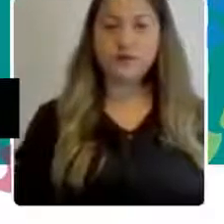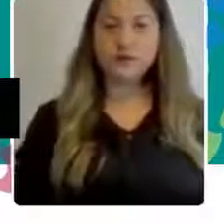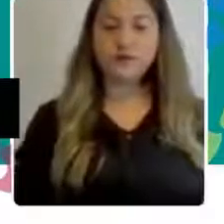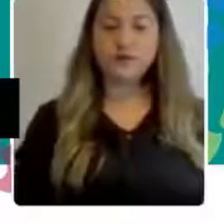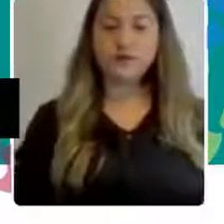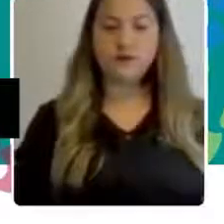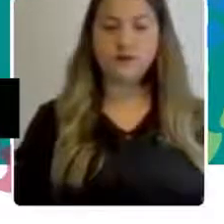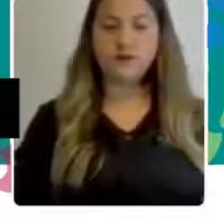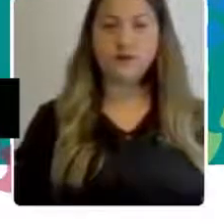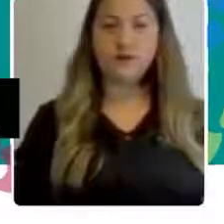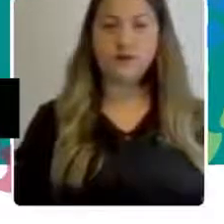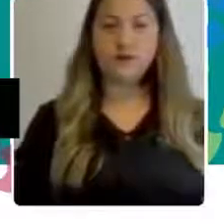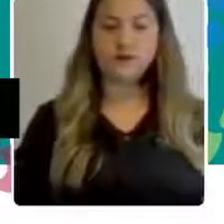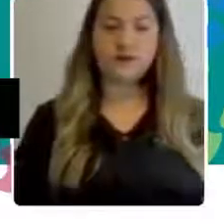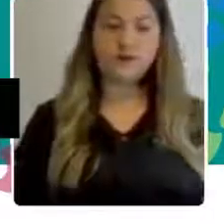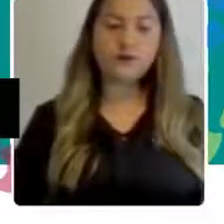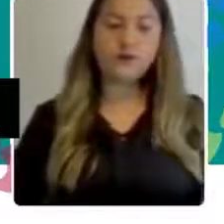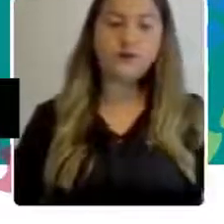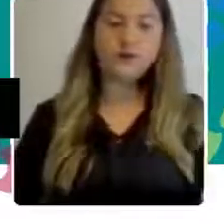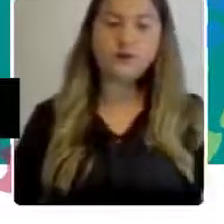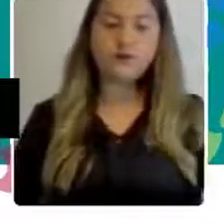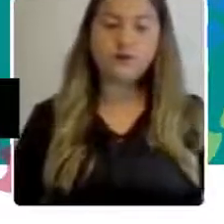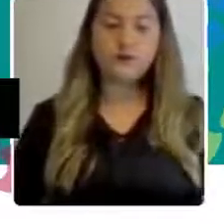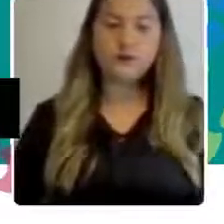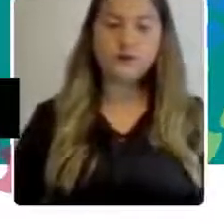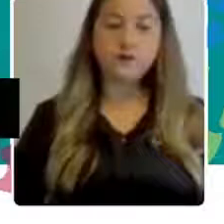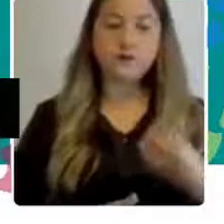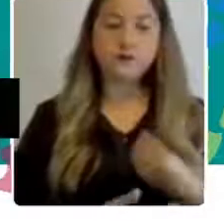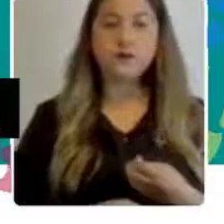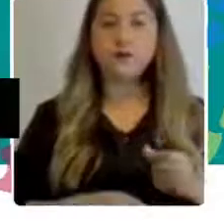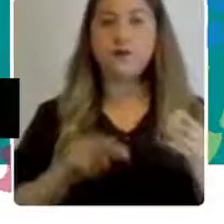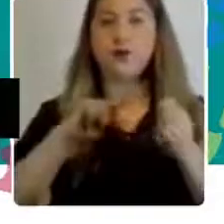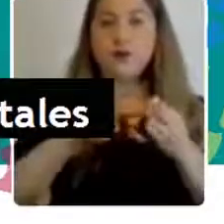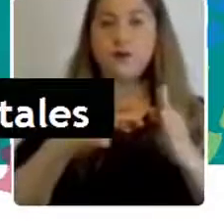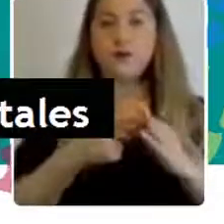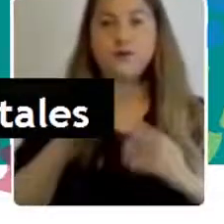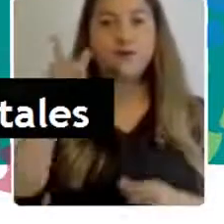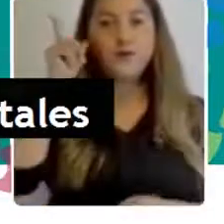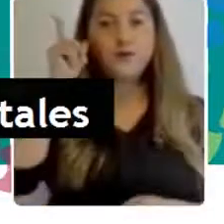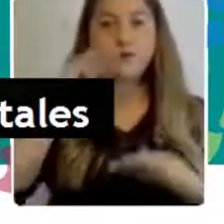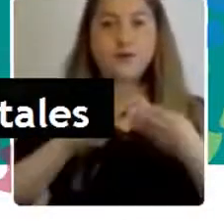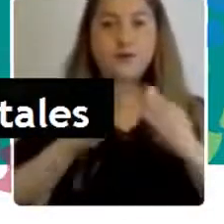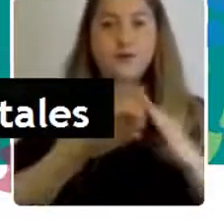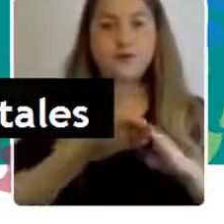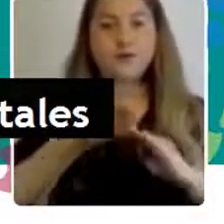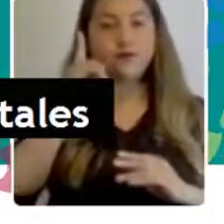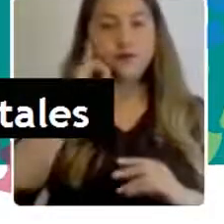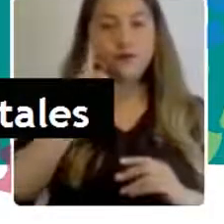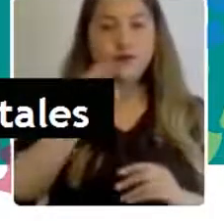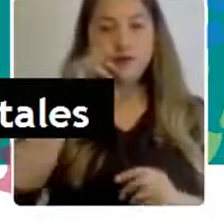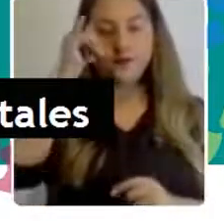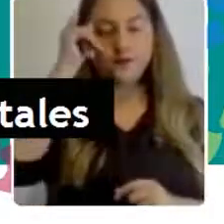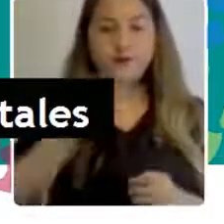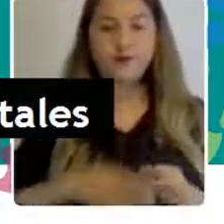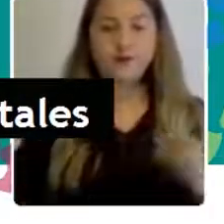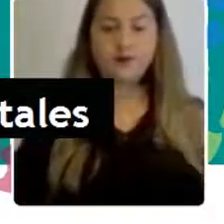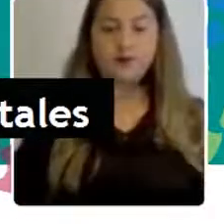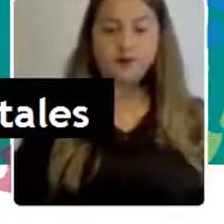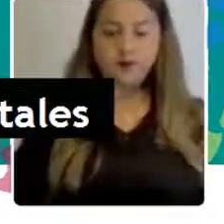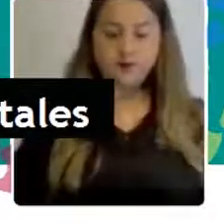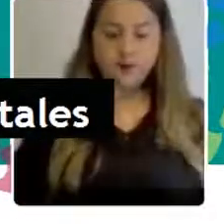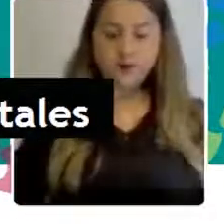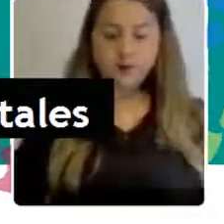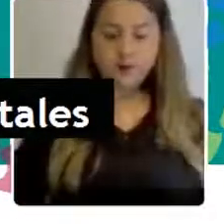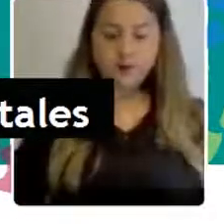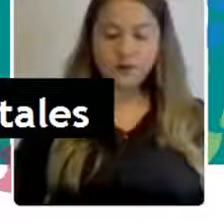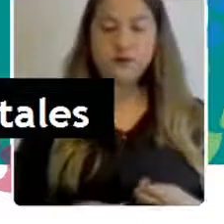observar que la gran mayoría de la mortalidad infantil se debe actualmente a afecciones